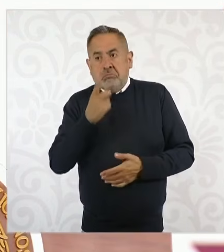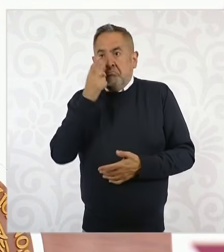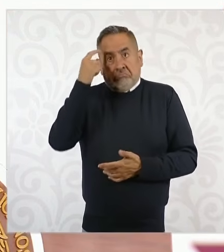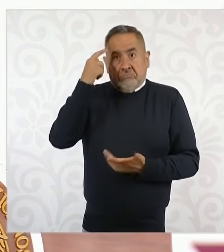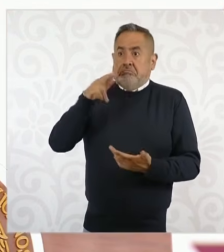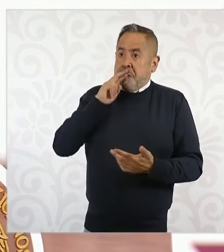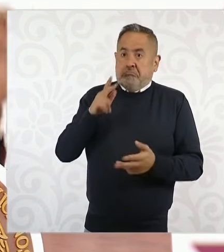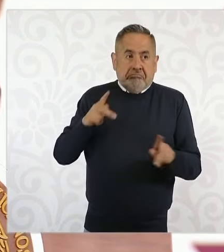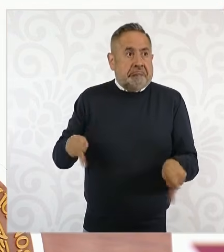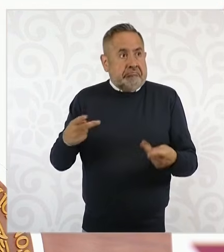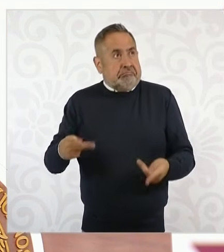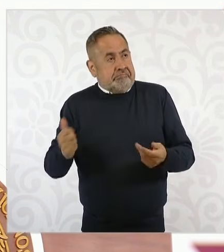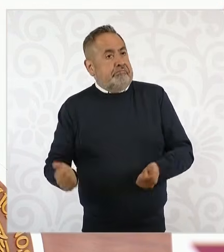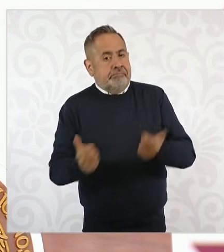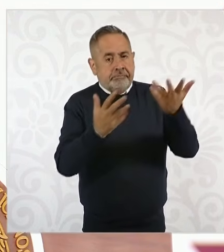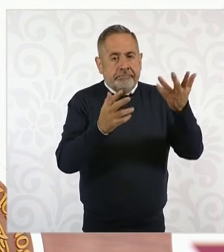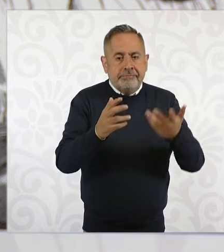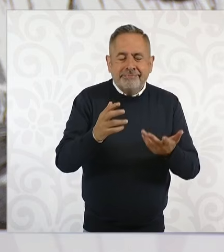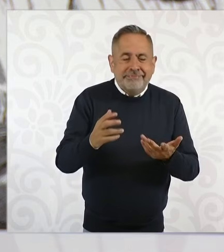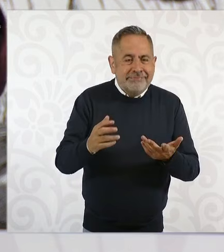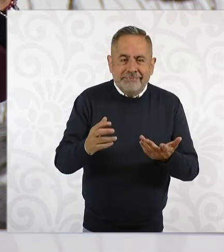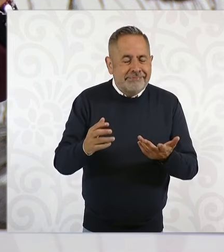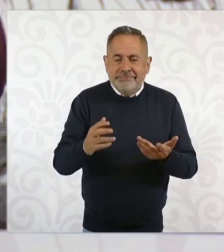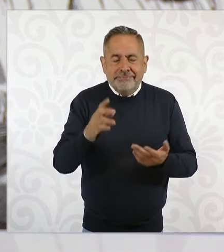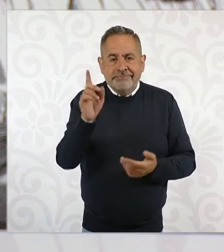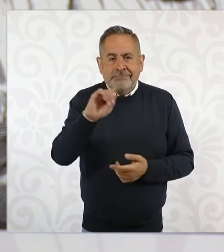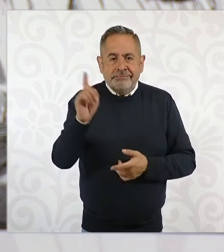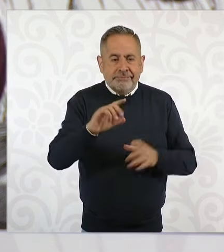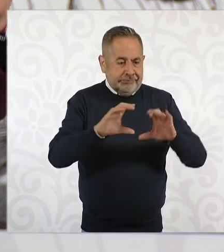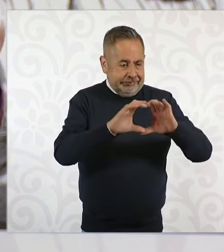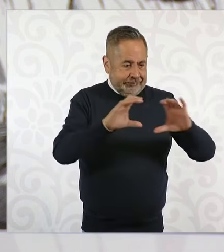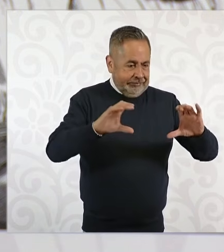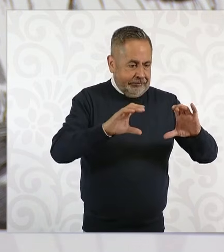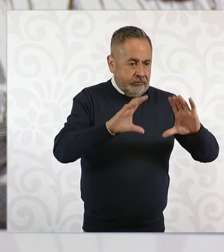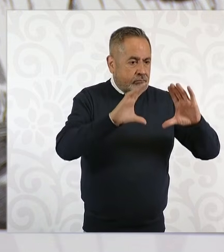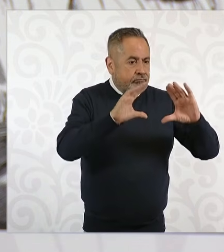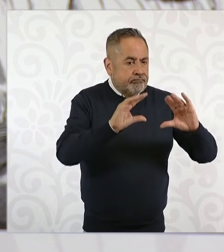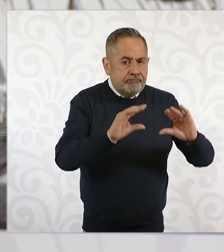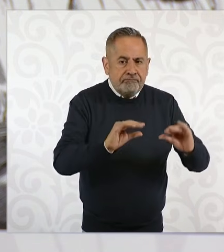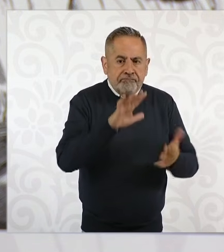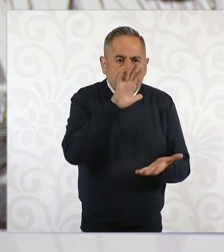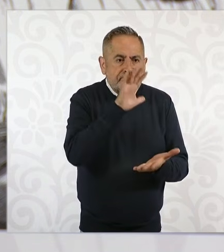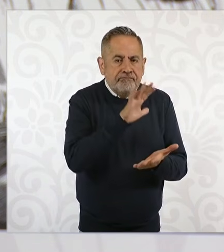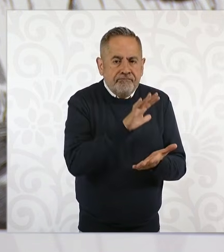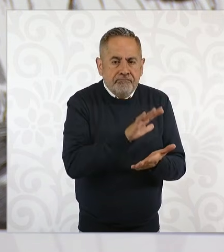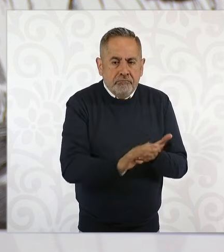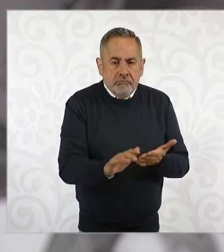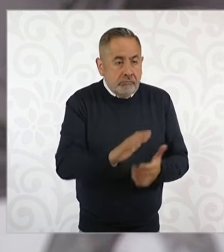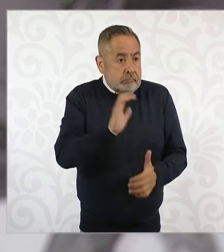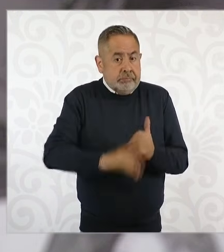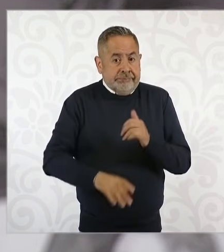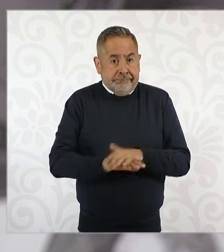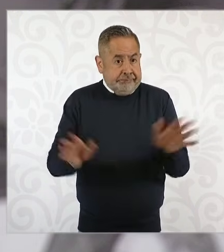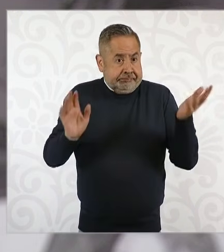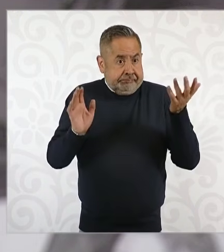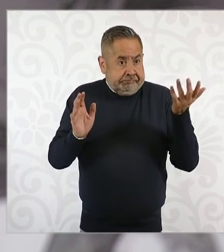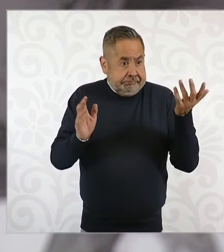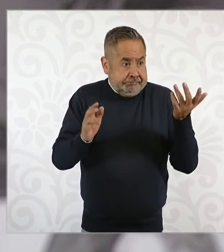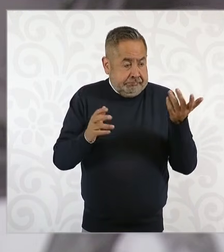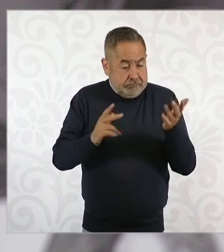bueno. No, lo que pasa es que estamos hablando de un recurso no renovable. Es un